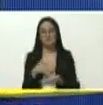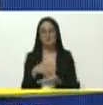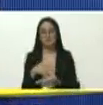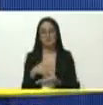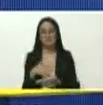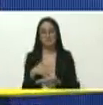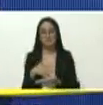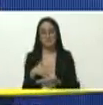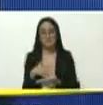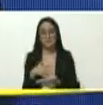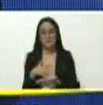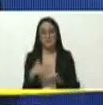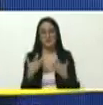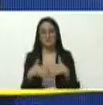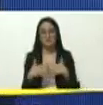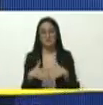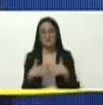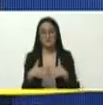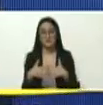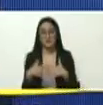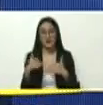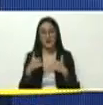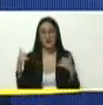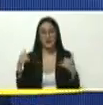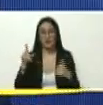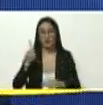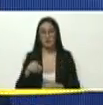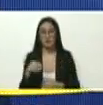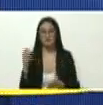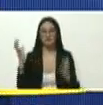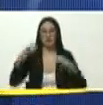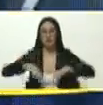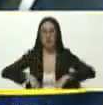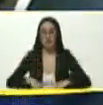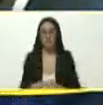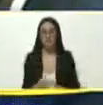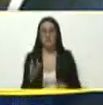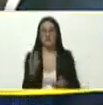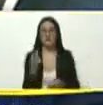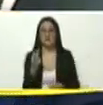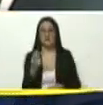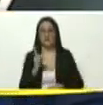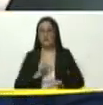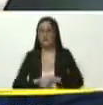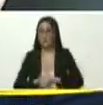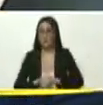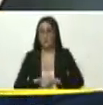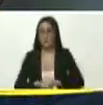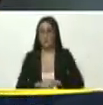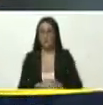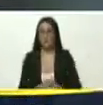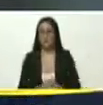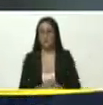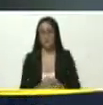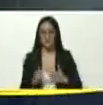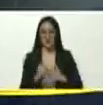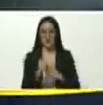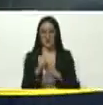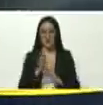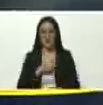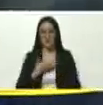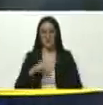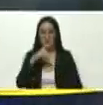del mercado energético global. He ahí también un segundo momento donde el liderazgo del